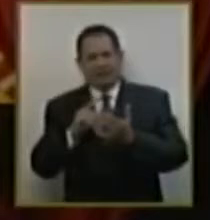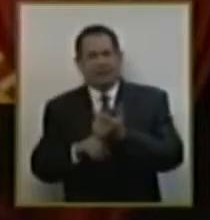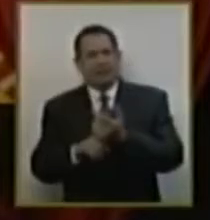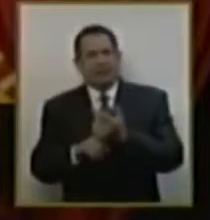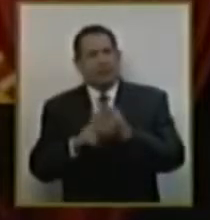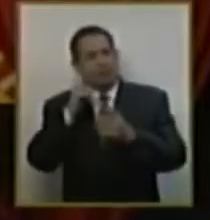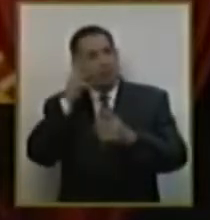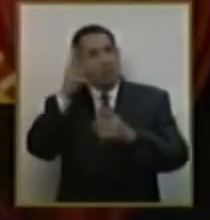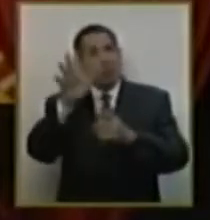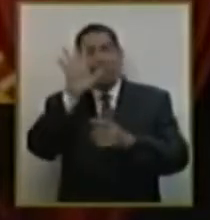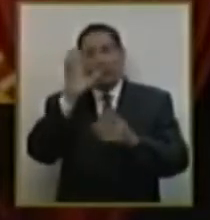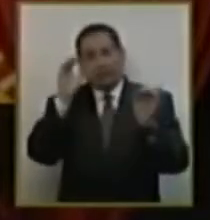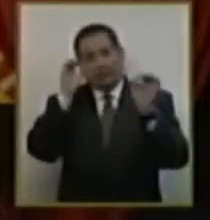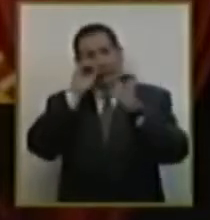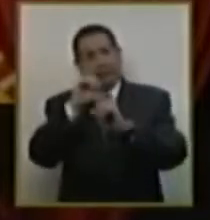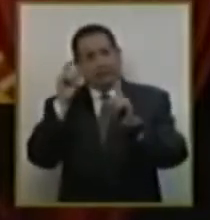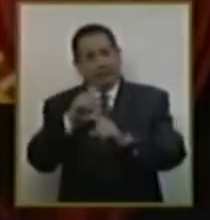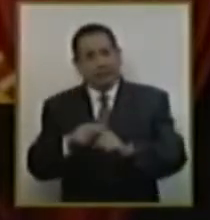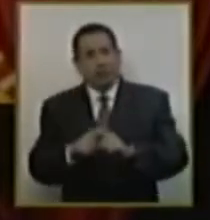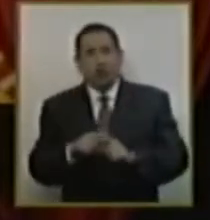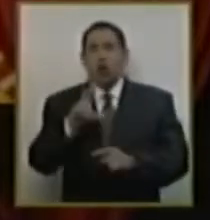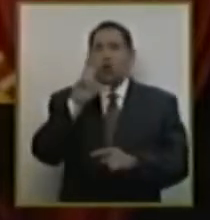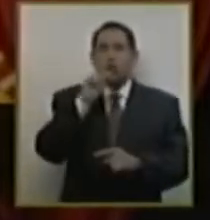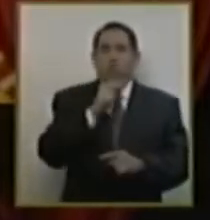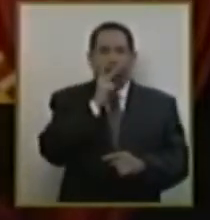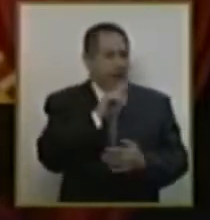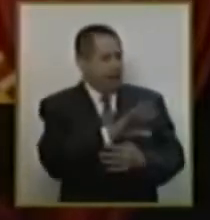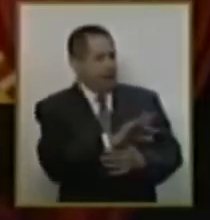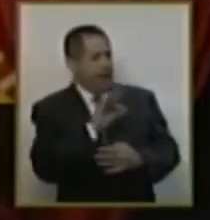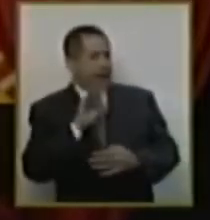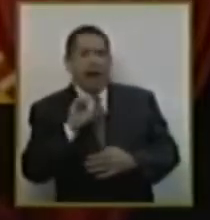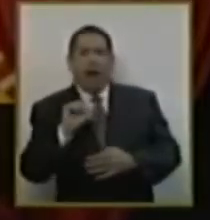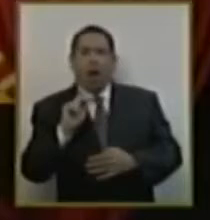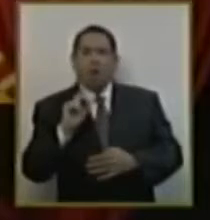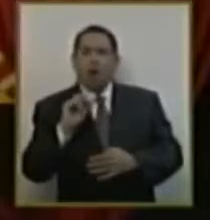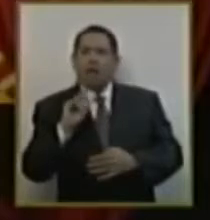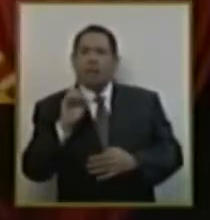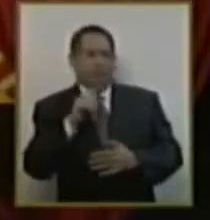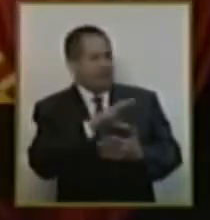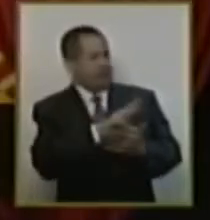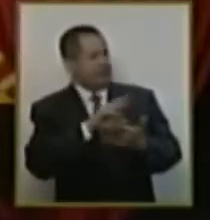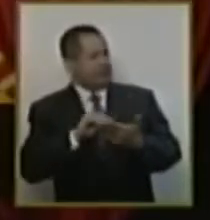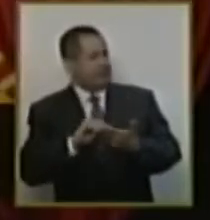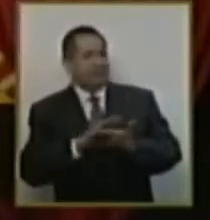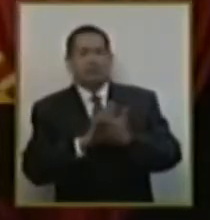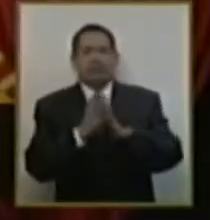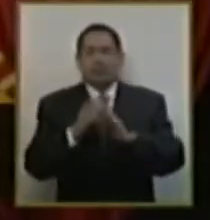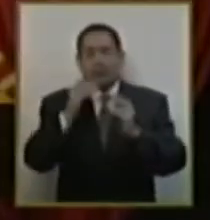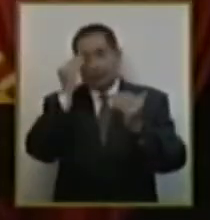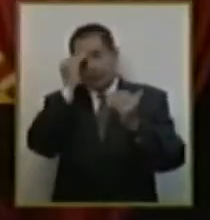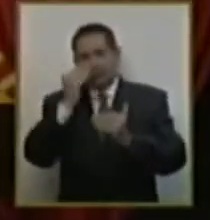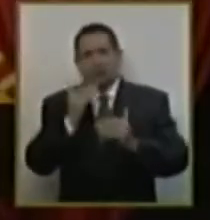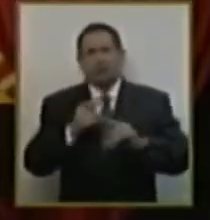apocalíptico, un término de carácter bíblico que suena mal en boca de un ateo irredento como lo